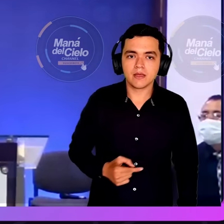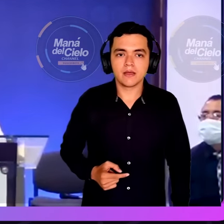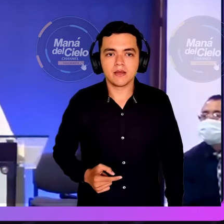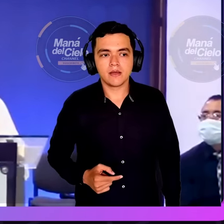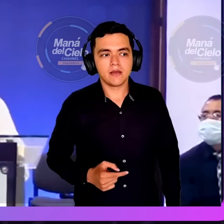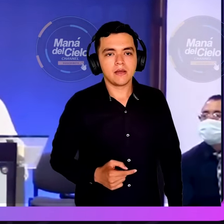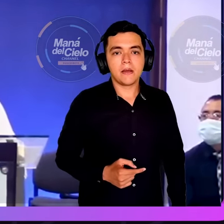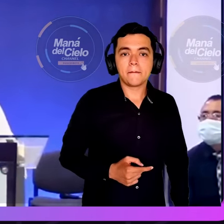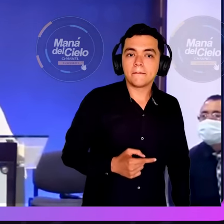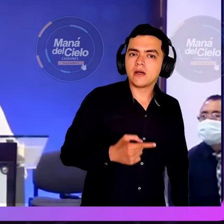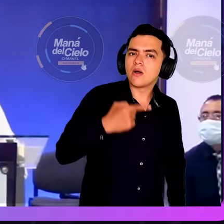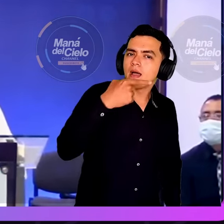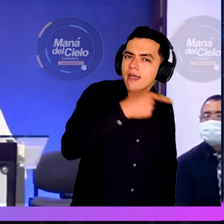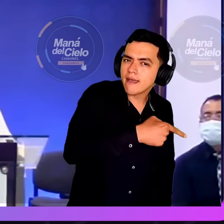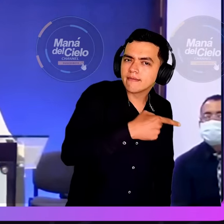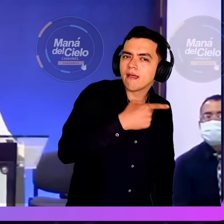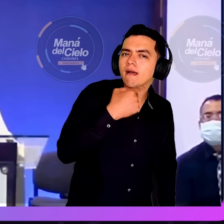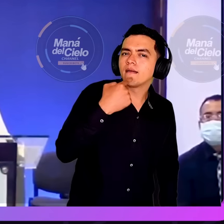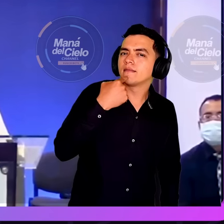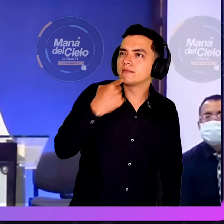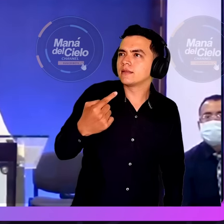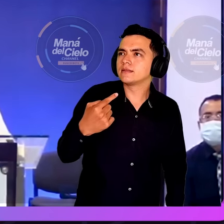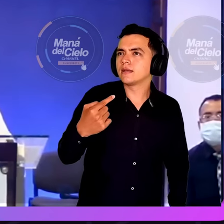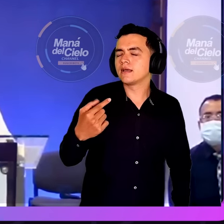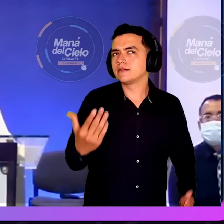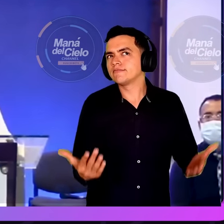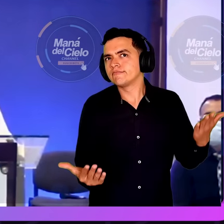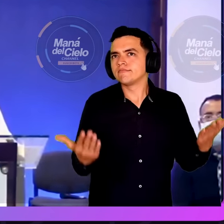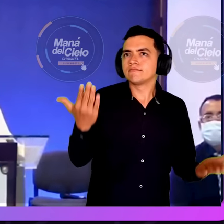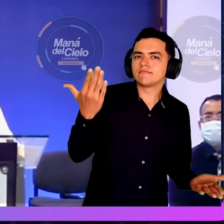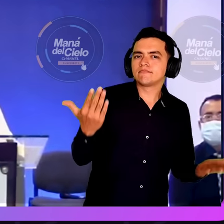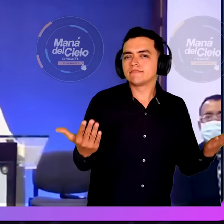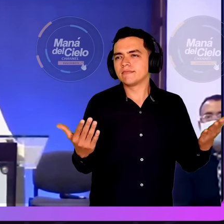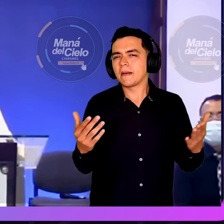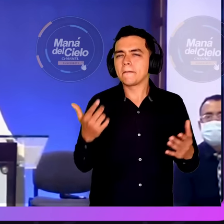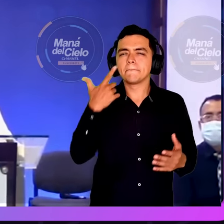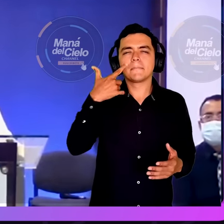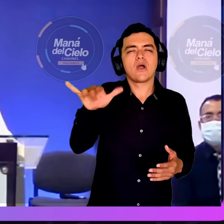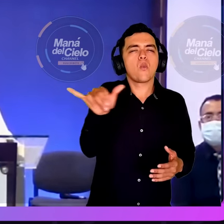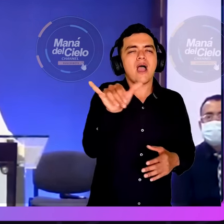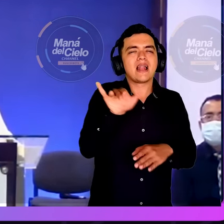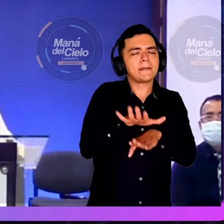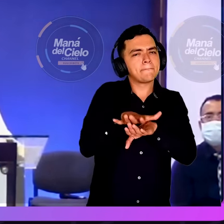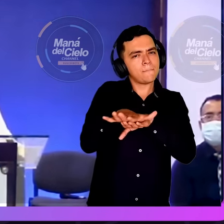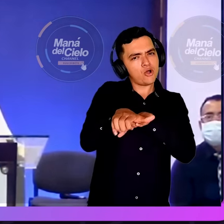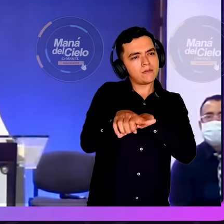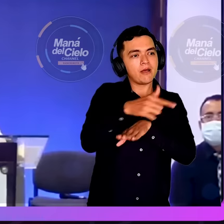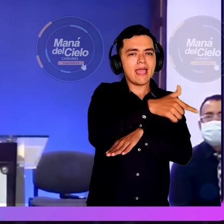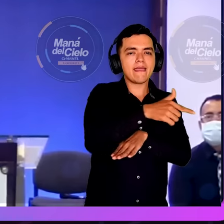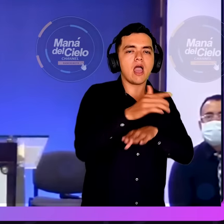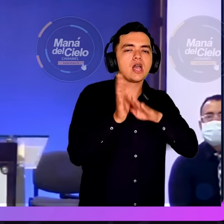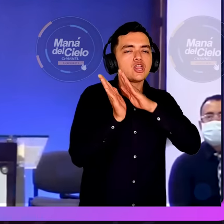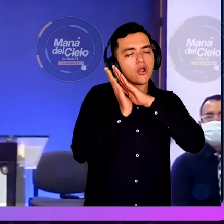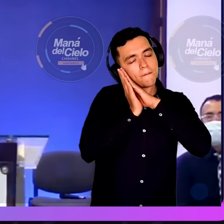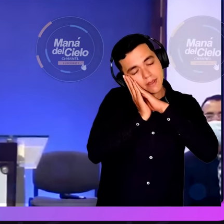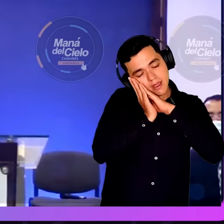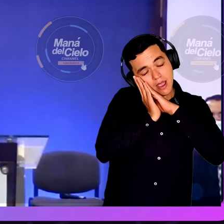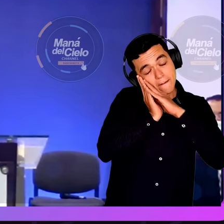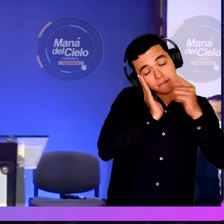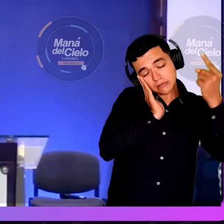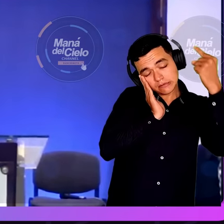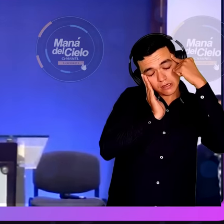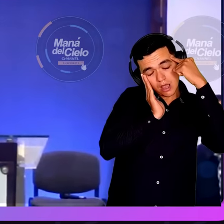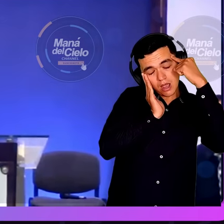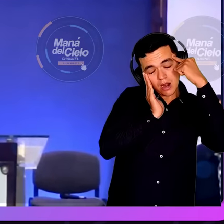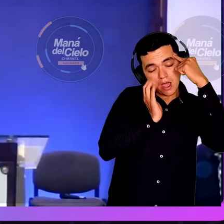que me acompañe a hacer este trabajo. Pero no, ella estaba dormida, ella estaba descansando.